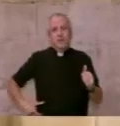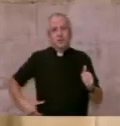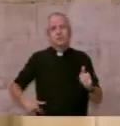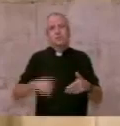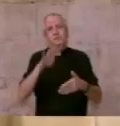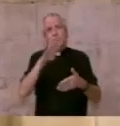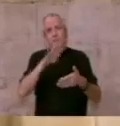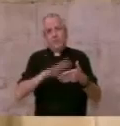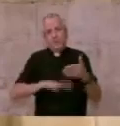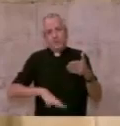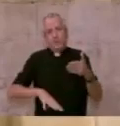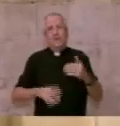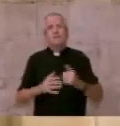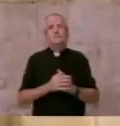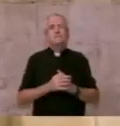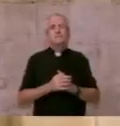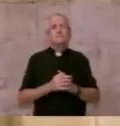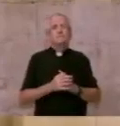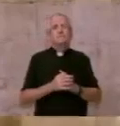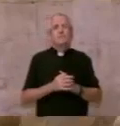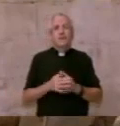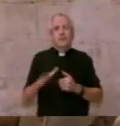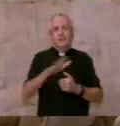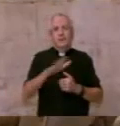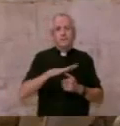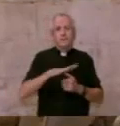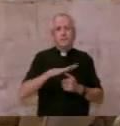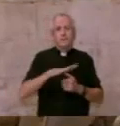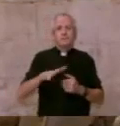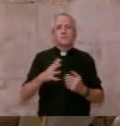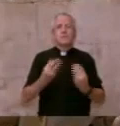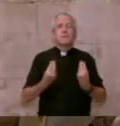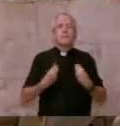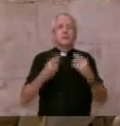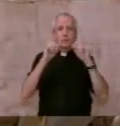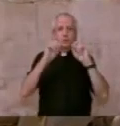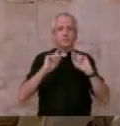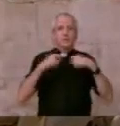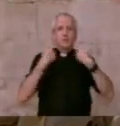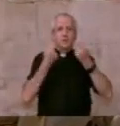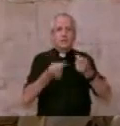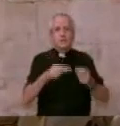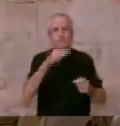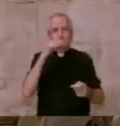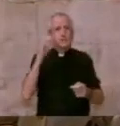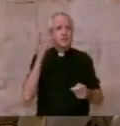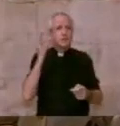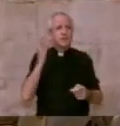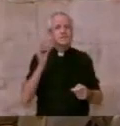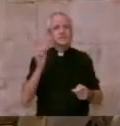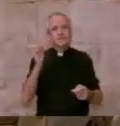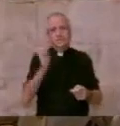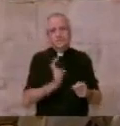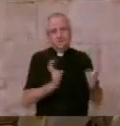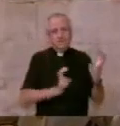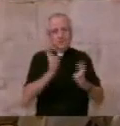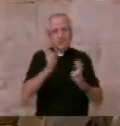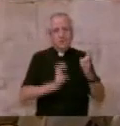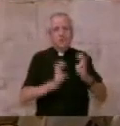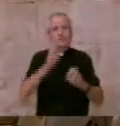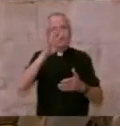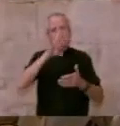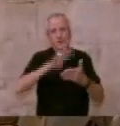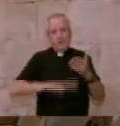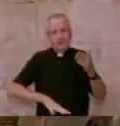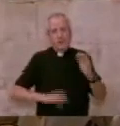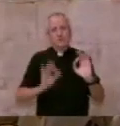diáconos, esposas de los diáconos permanentes, seminaristas, miembros de vida consagrada, laicos y laicas que han venido de otras